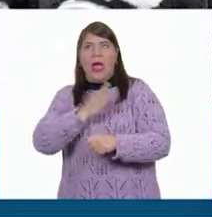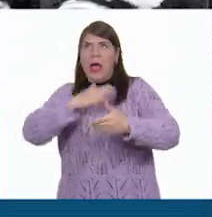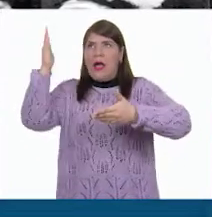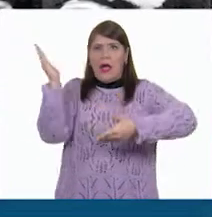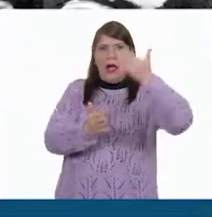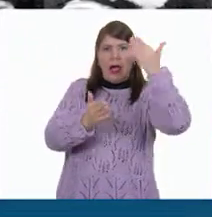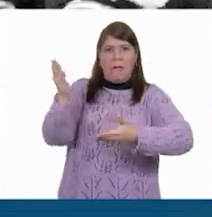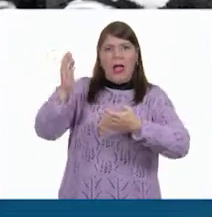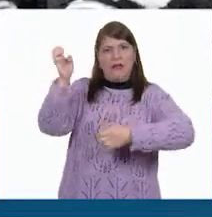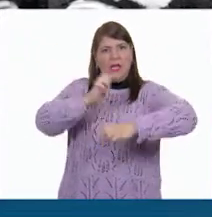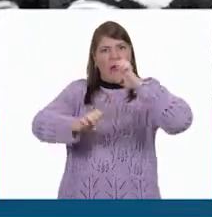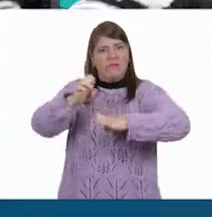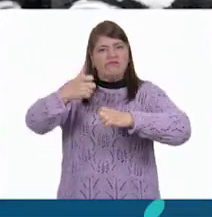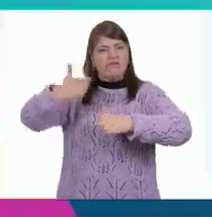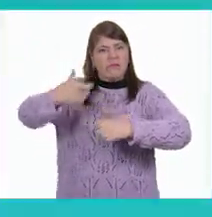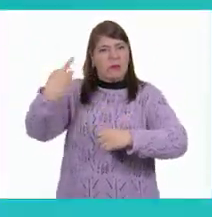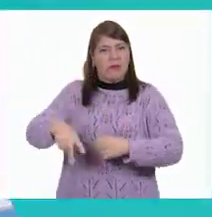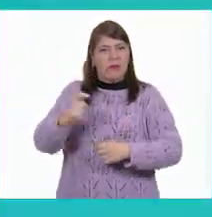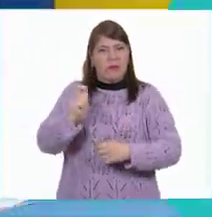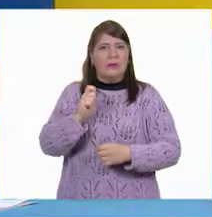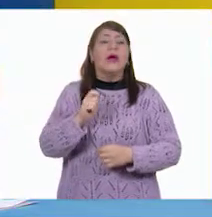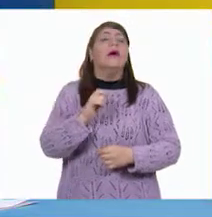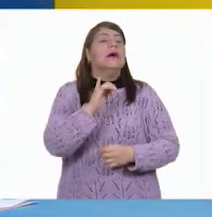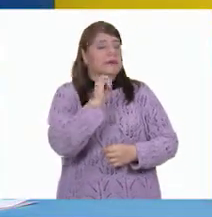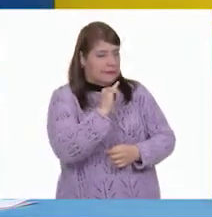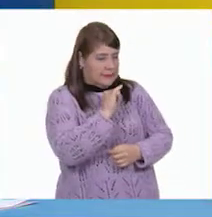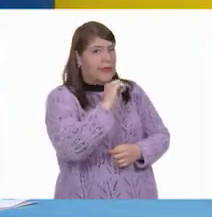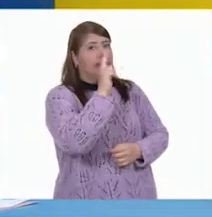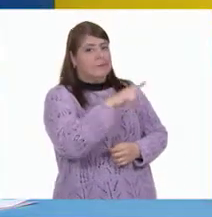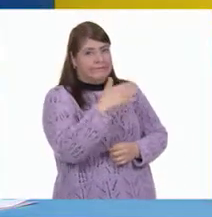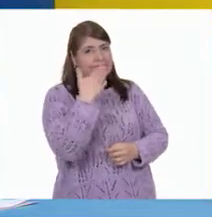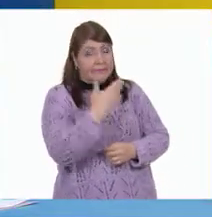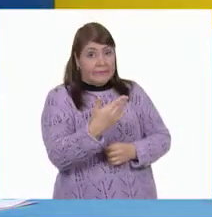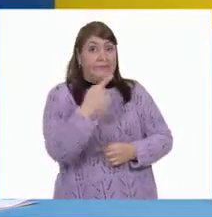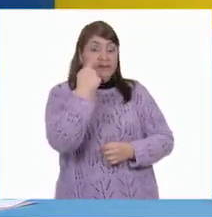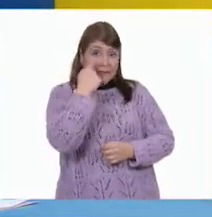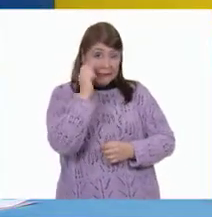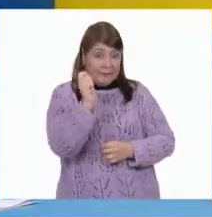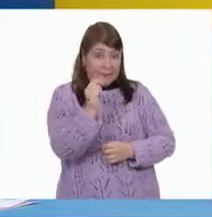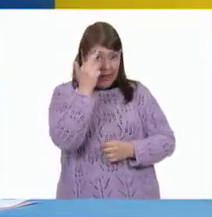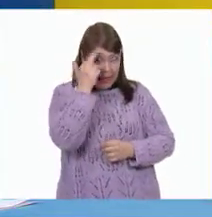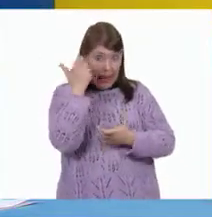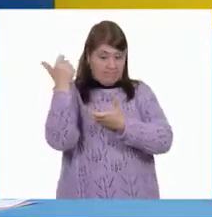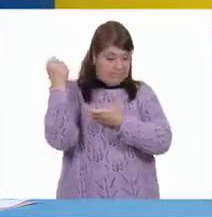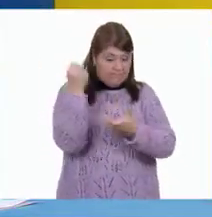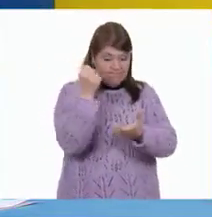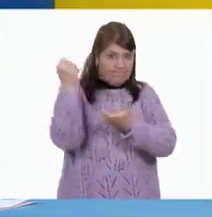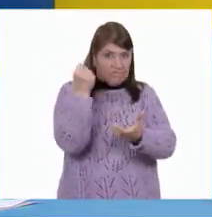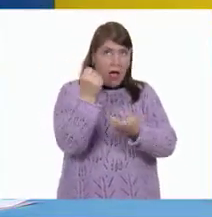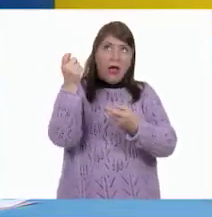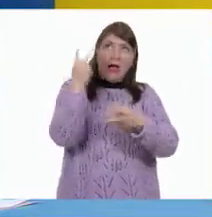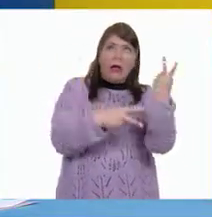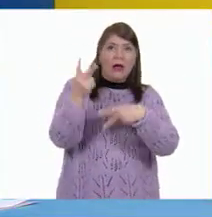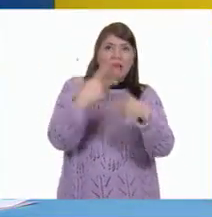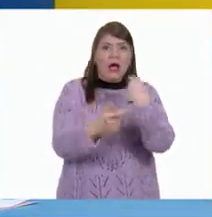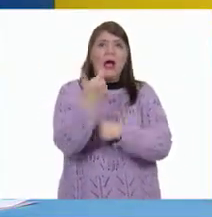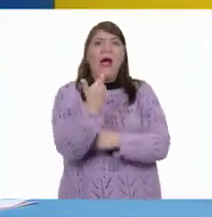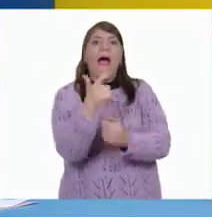empresarios, maestra. Exacto, muy bien, Jenny. Sí, recordemos que en las inversiones y las empresas extranjeras era donde